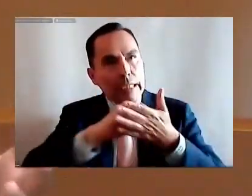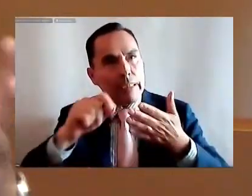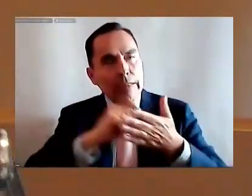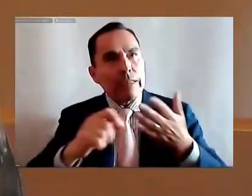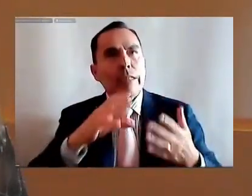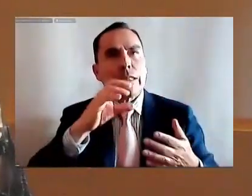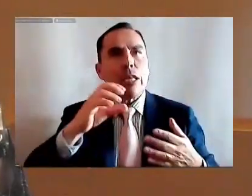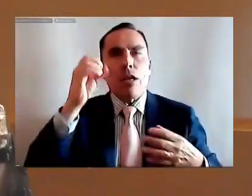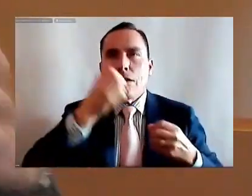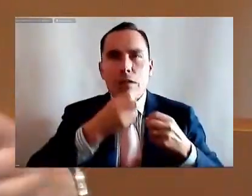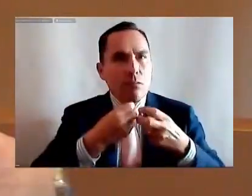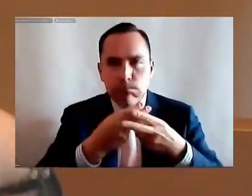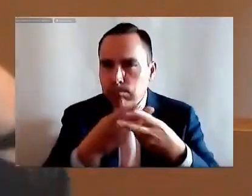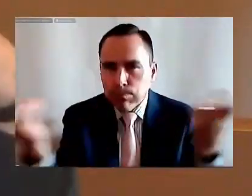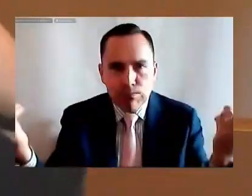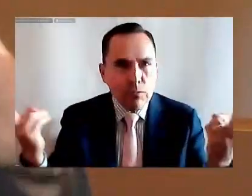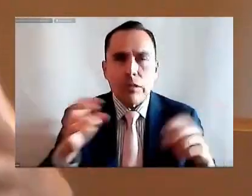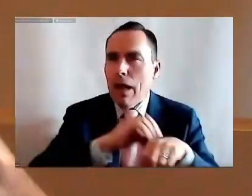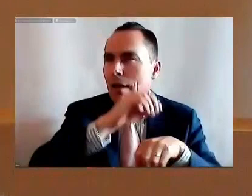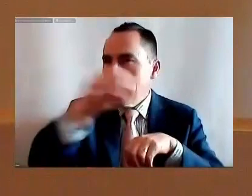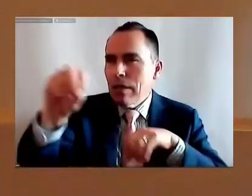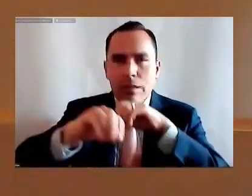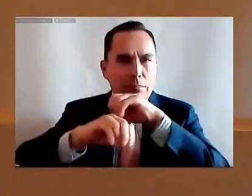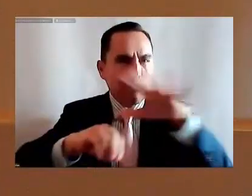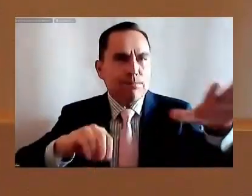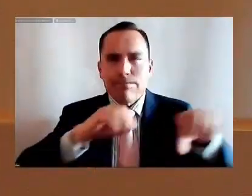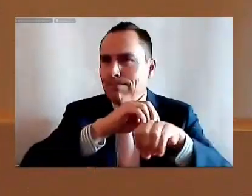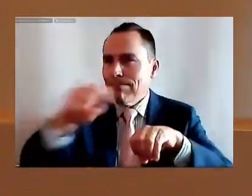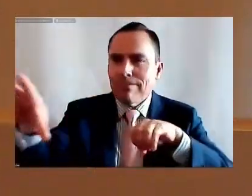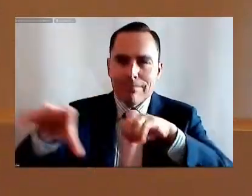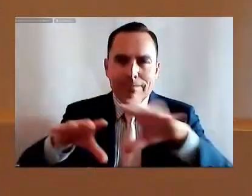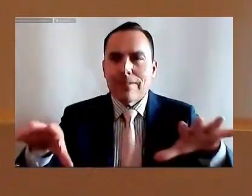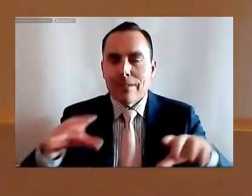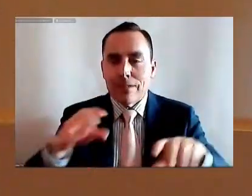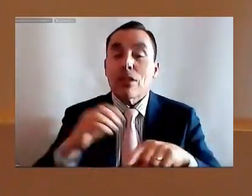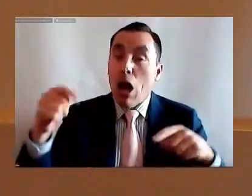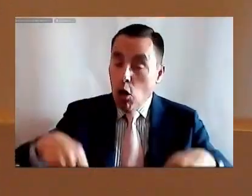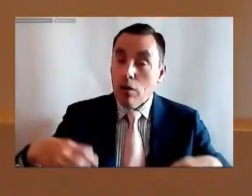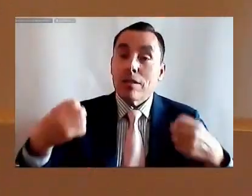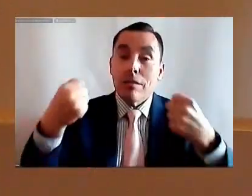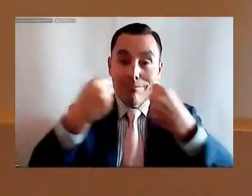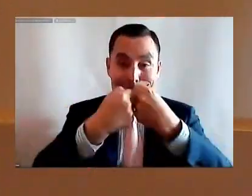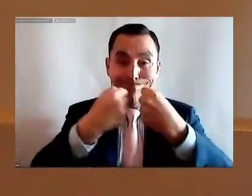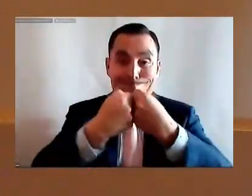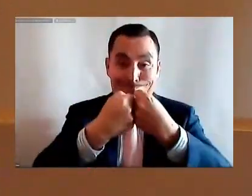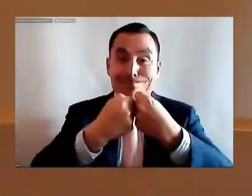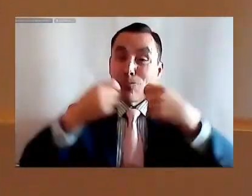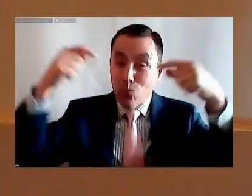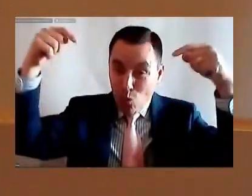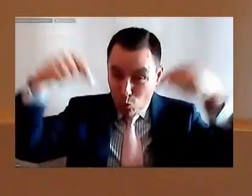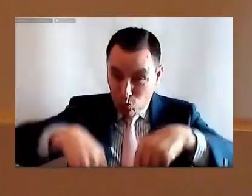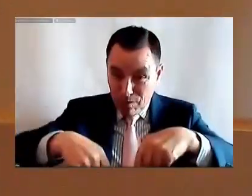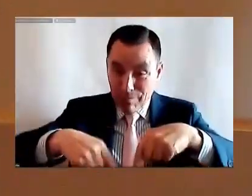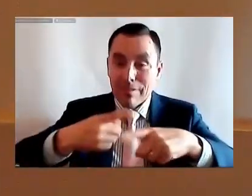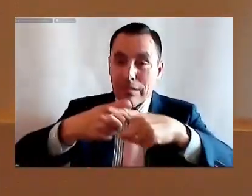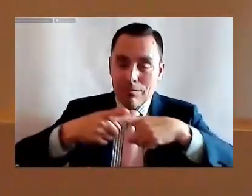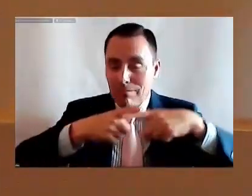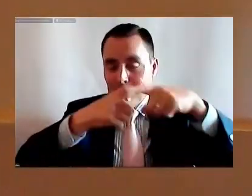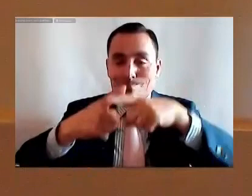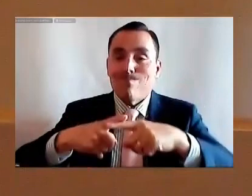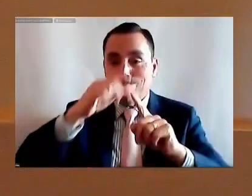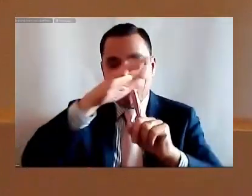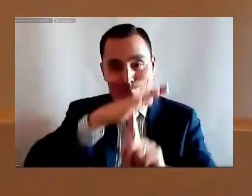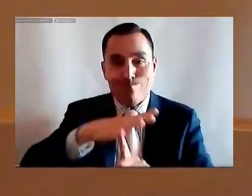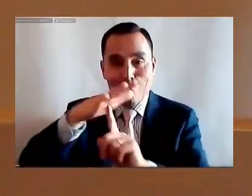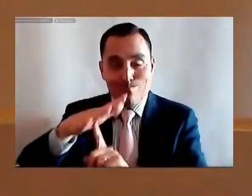evidenciar, digamos, cómo la estructura está hecha en forma discriminatoria, etcétera, y combatir, bueno, lo